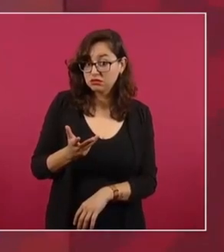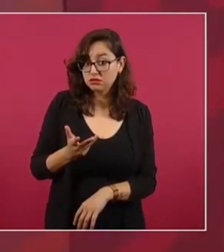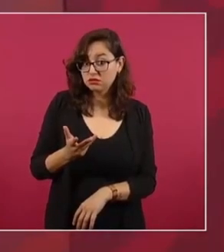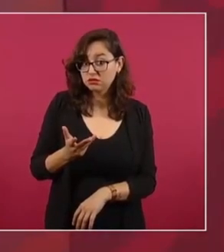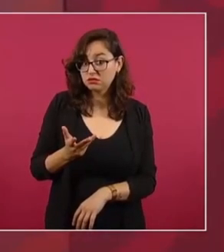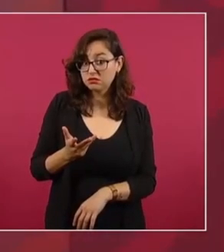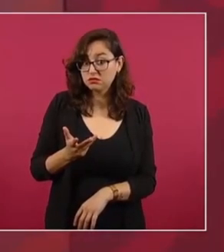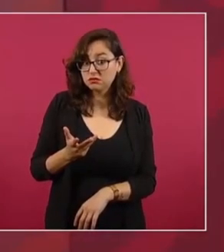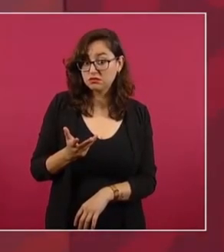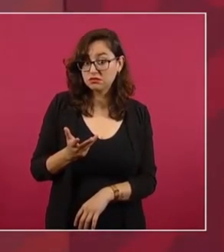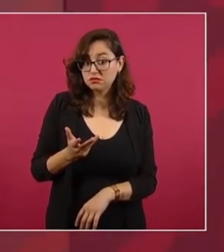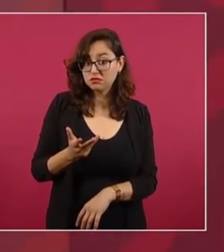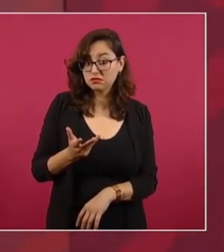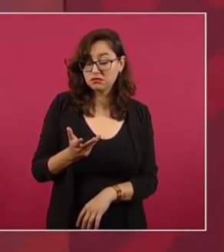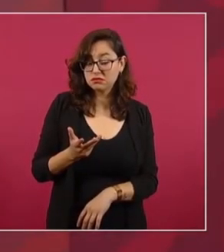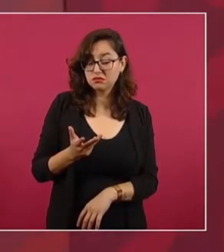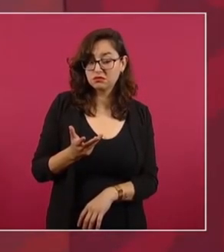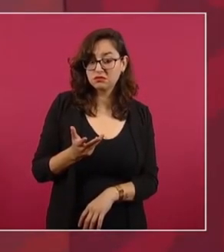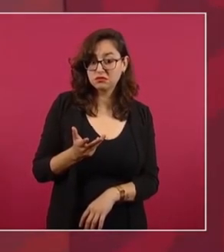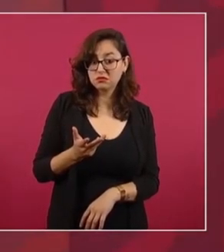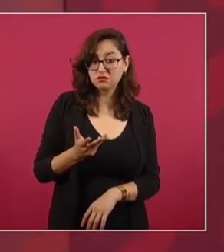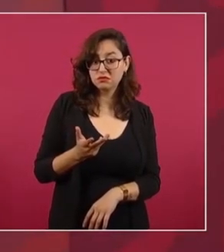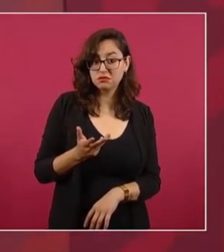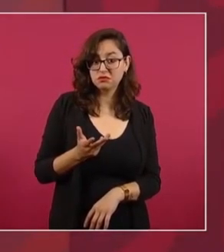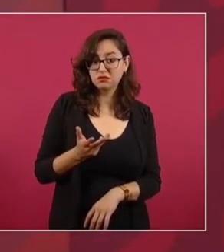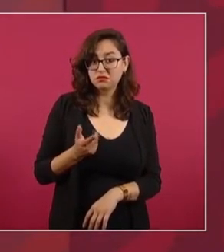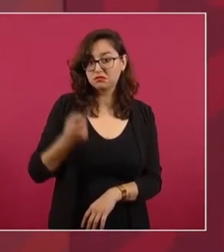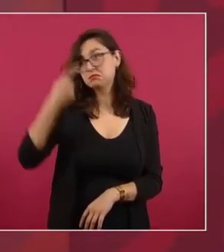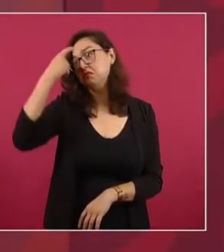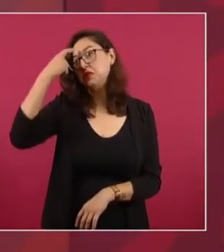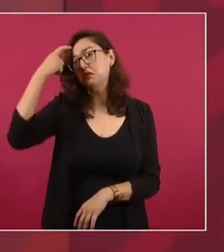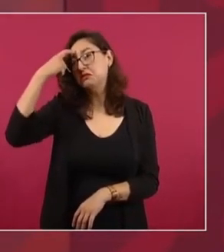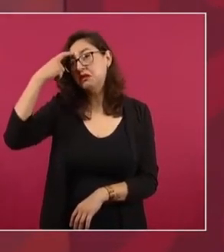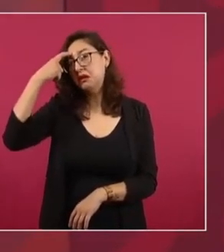como si fueses dueño de un Toyota.